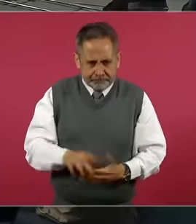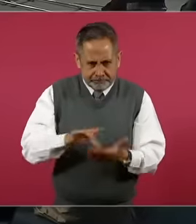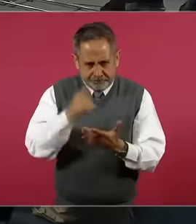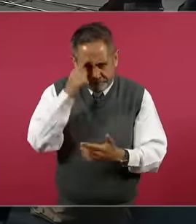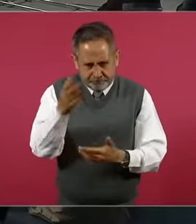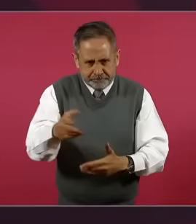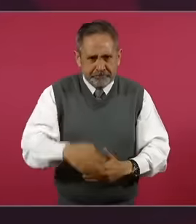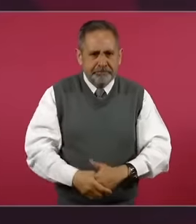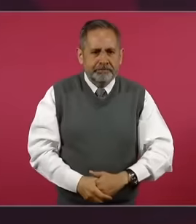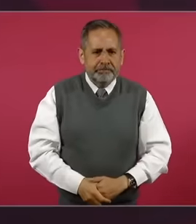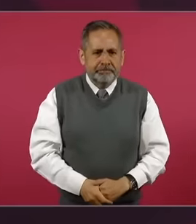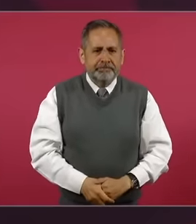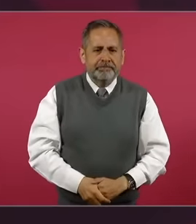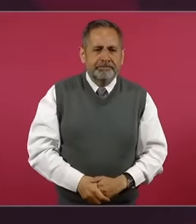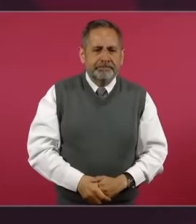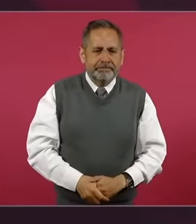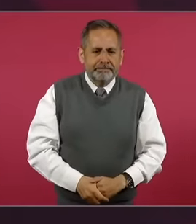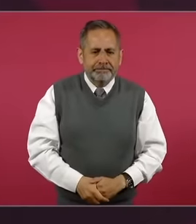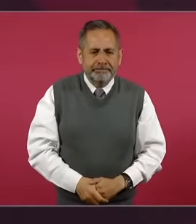ti.